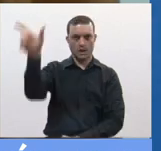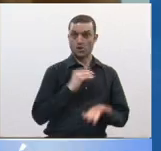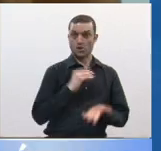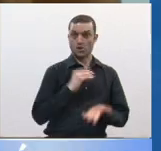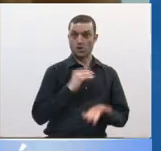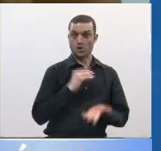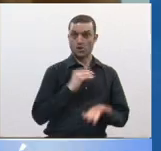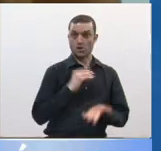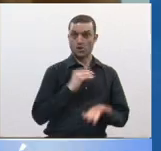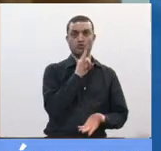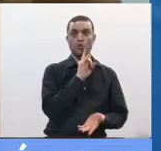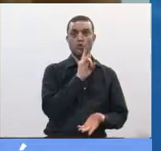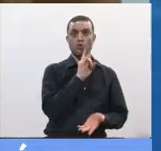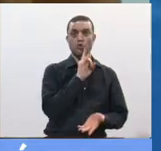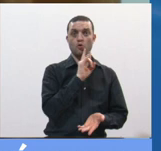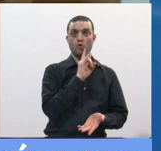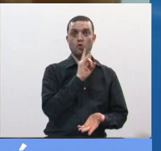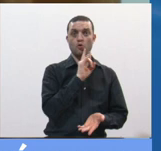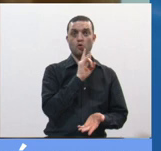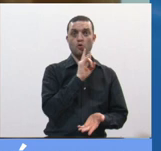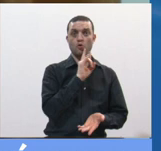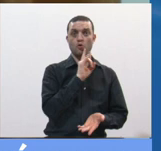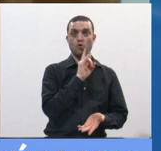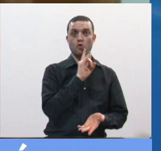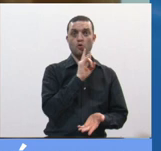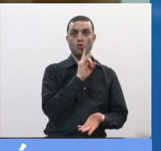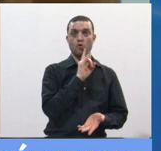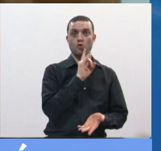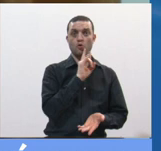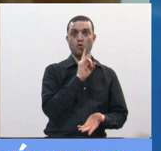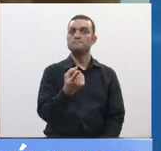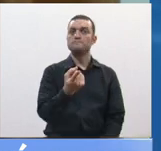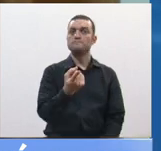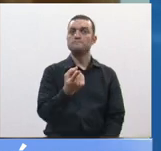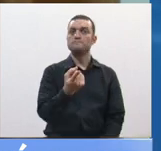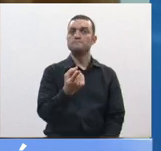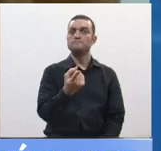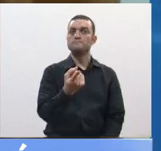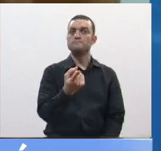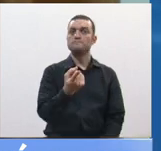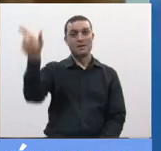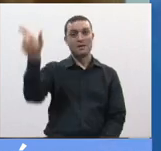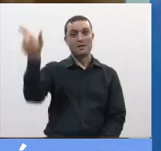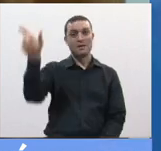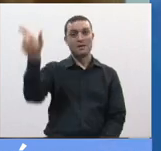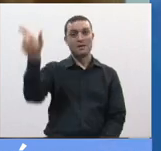Tucumán resaltó el tema de que era apoderado del Partido